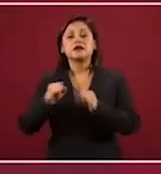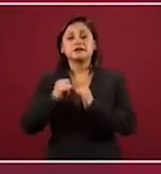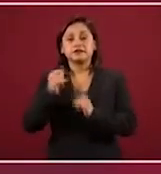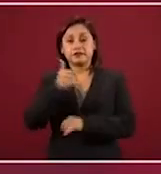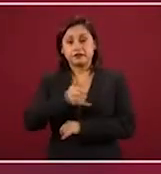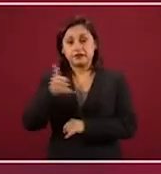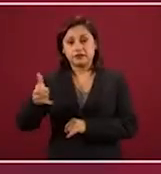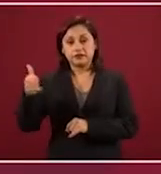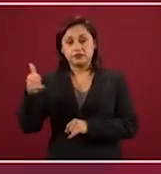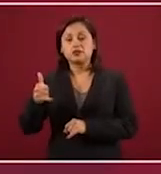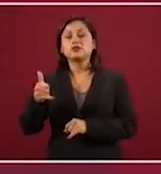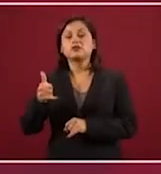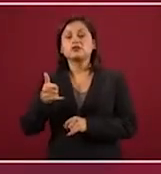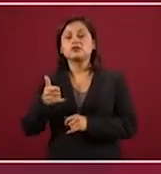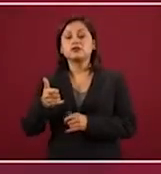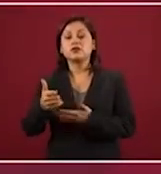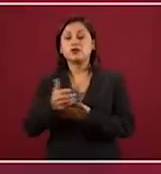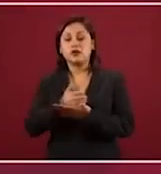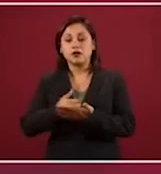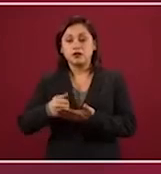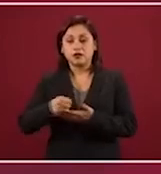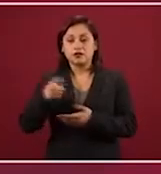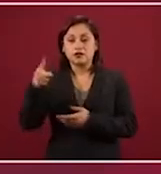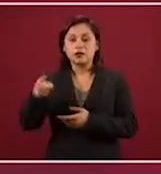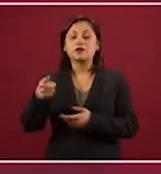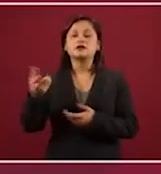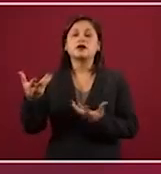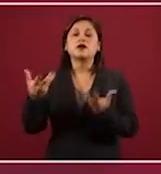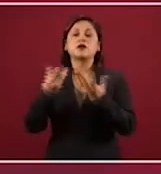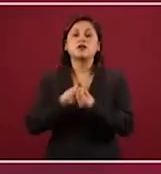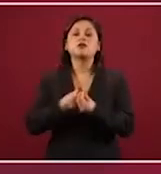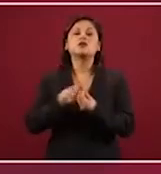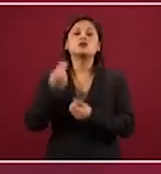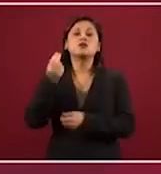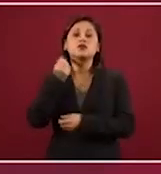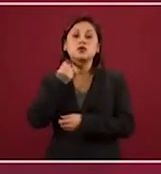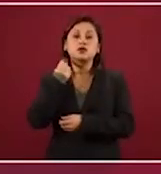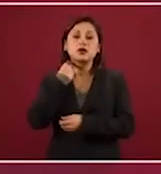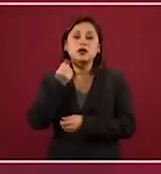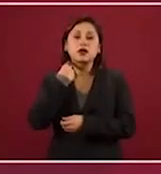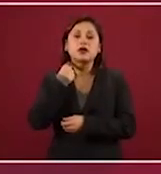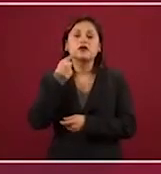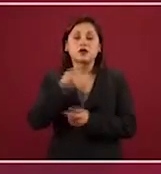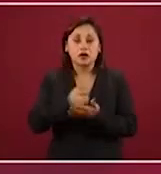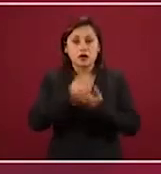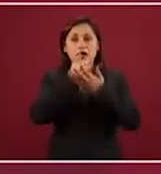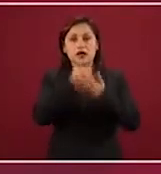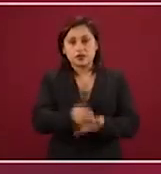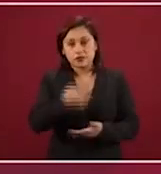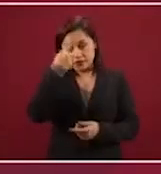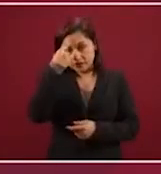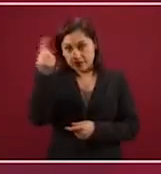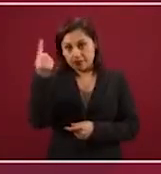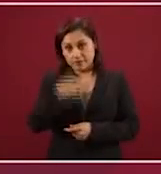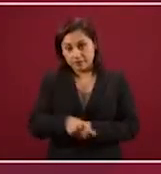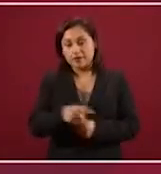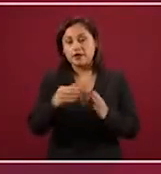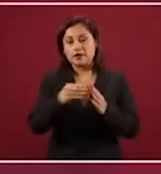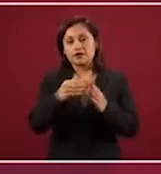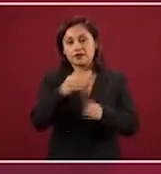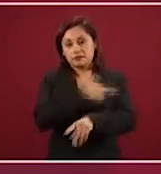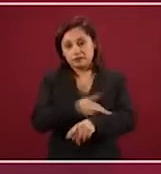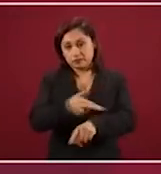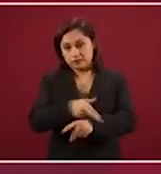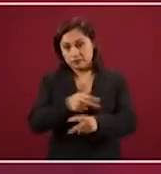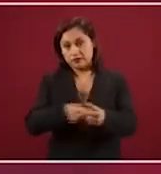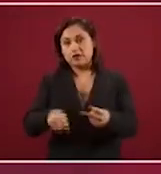renovamos recientemente el convenio con el Colegio Nacional del Notariado y además abrimos, eso nos ayudó la Secretaría de Gobernación, abrimos también el padrón